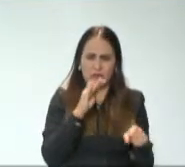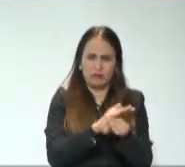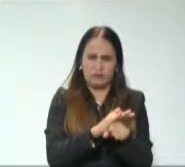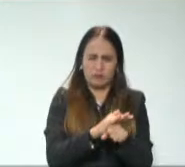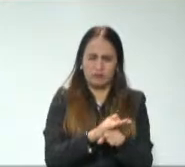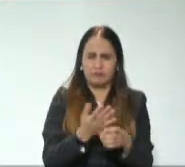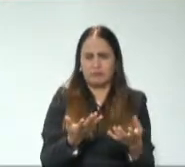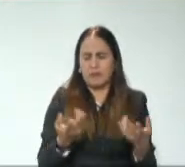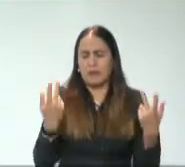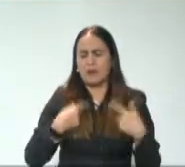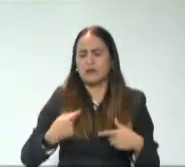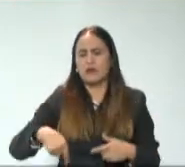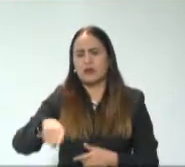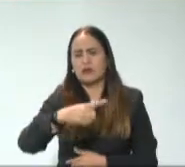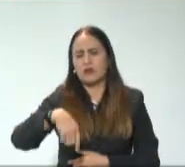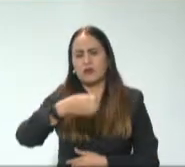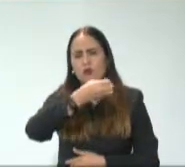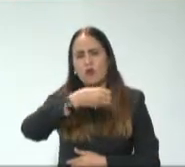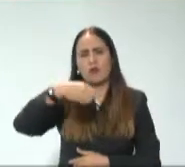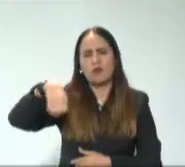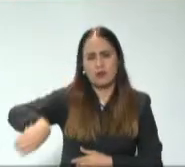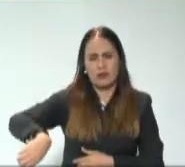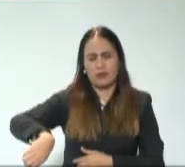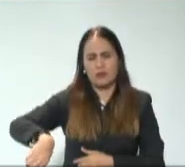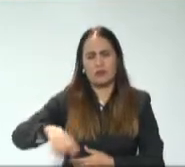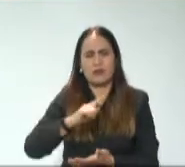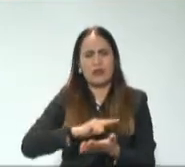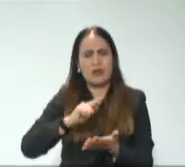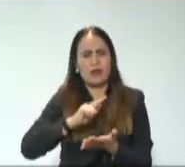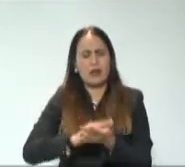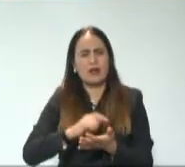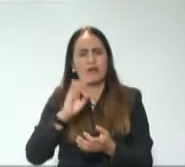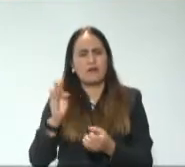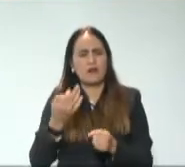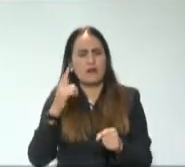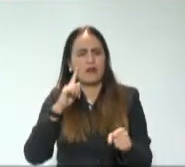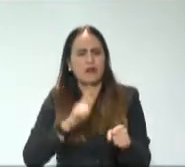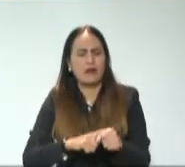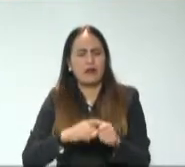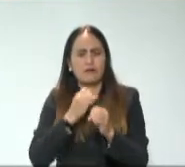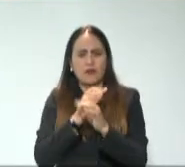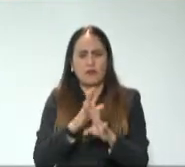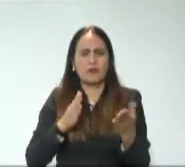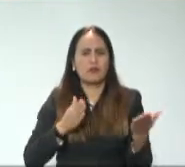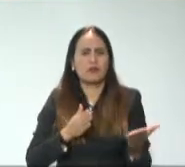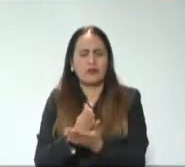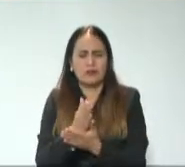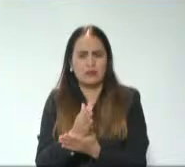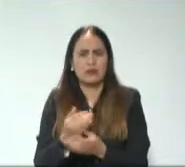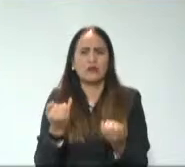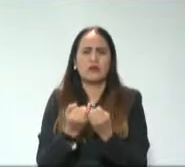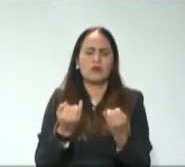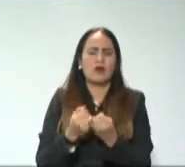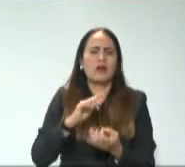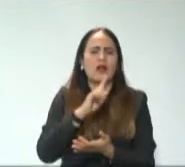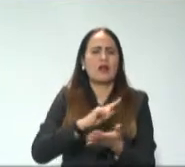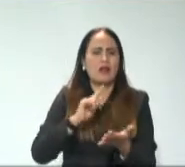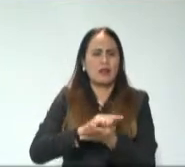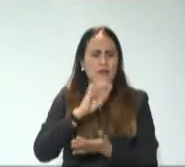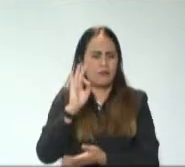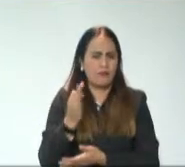sujetos obligados de la Ley Federal de transparencia y acceso a la información pública y de la Ley Federal de protección de datos